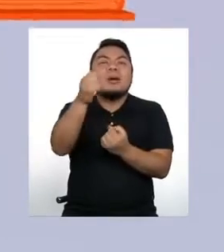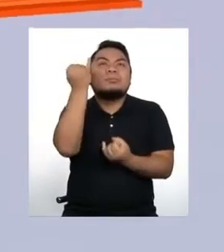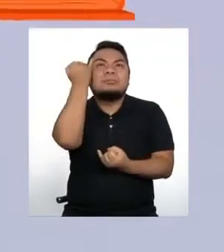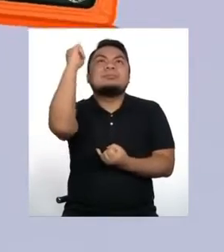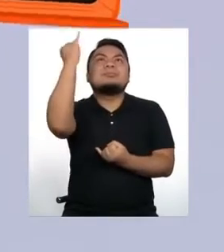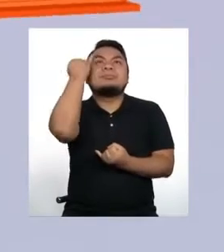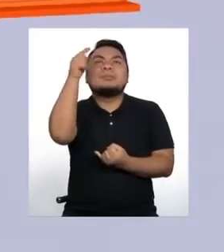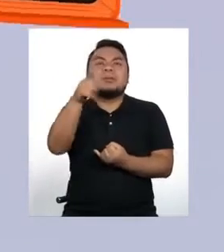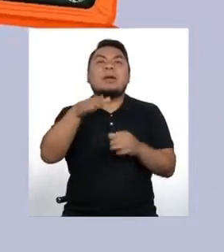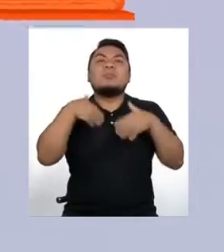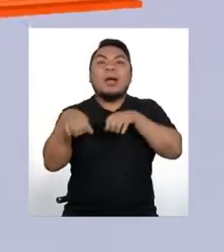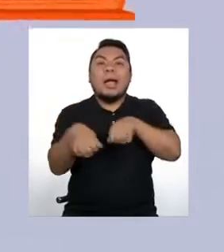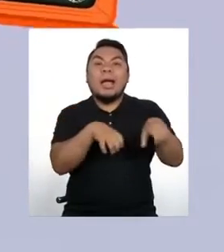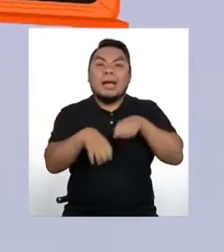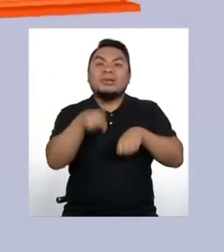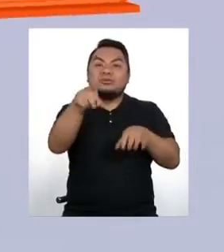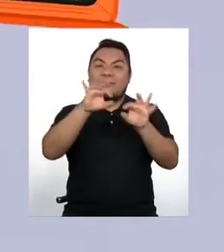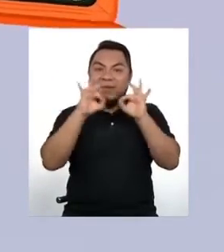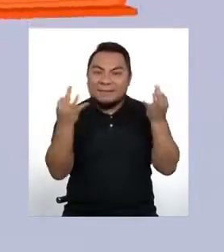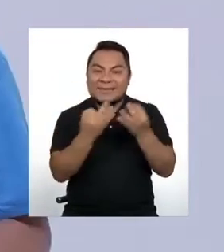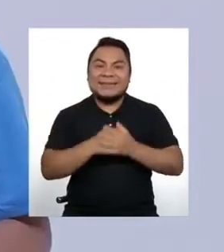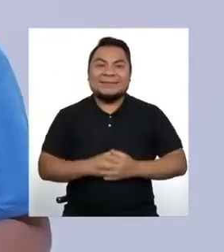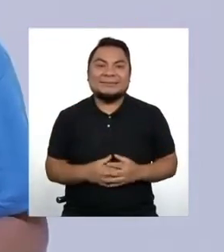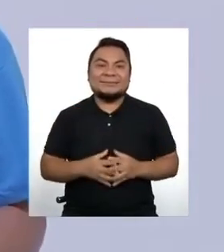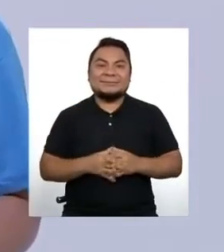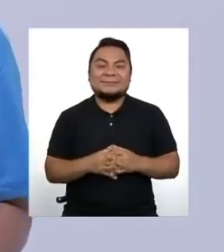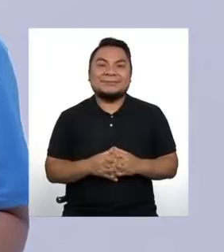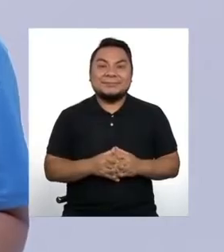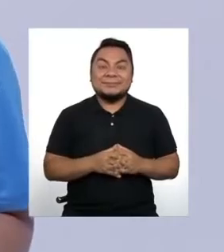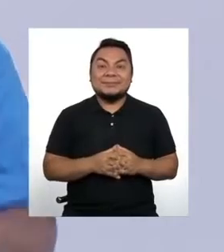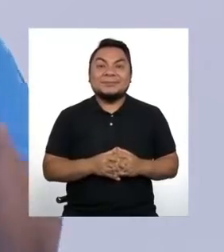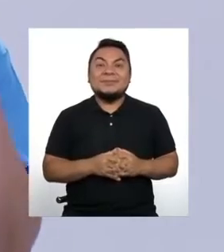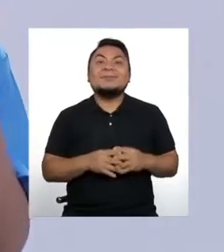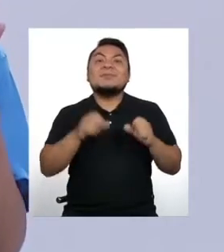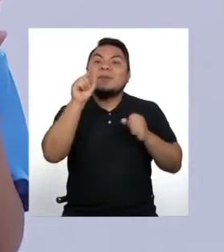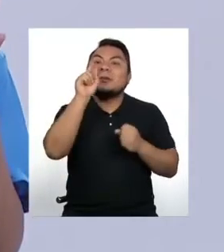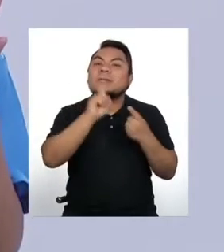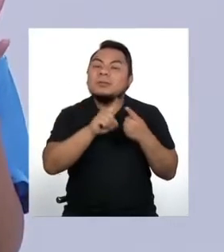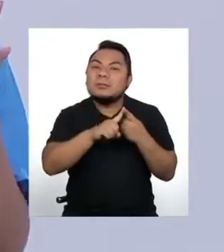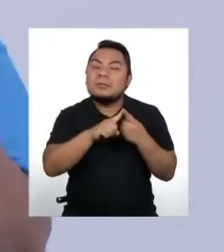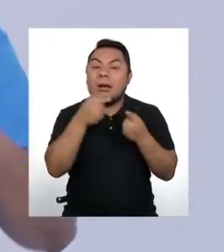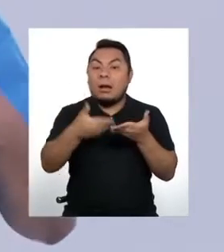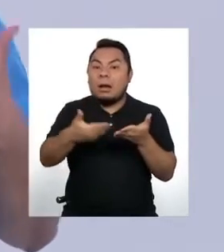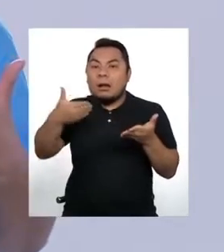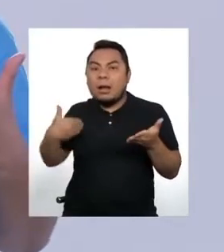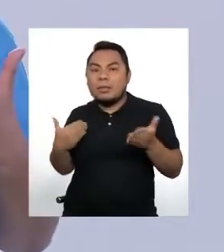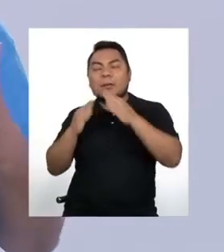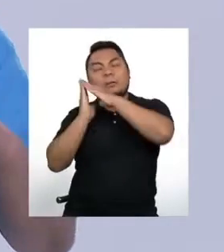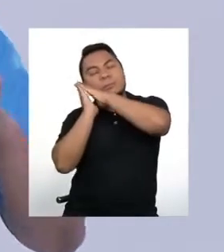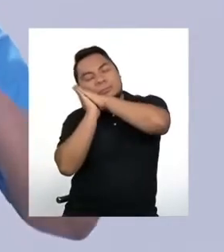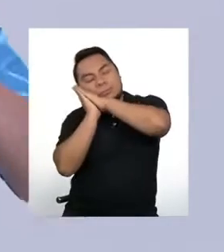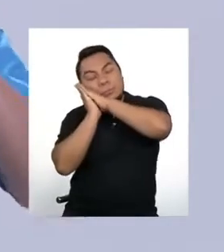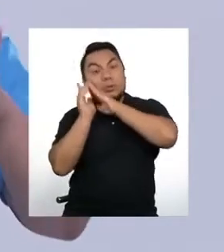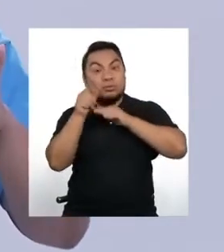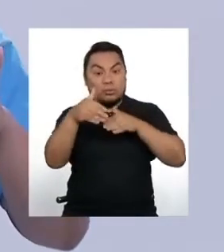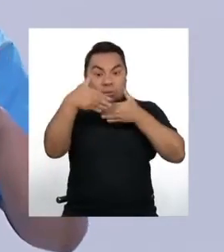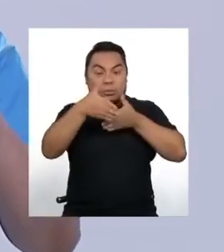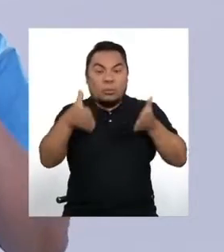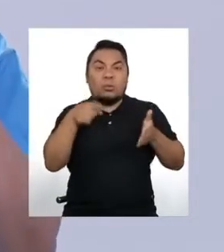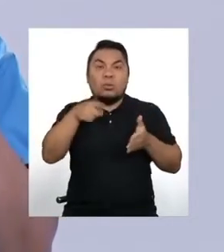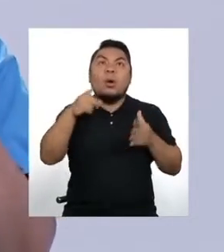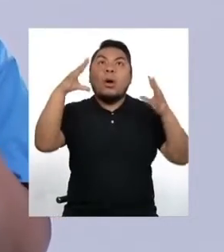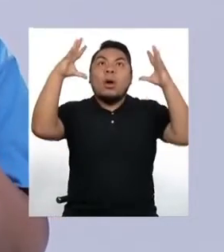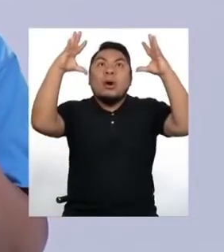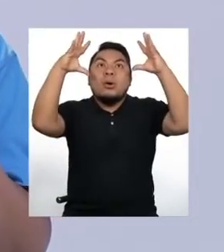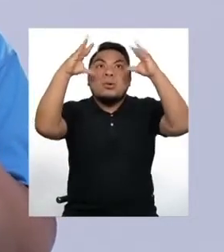anticipale cada actividad, explícale con palabras claras y también muéstrale los objetos. Exploren